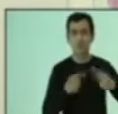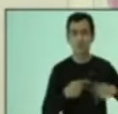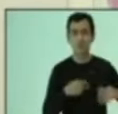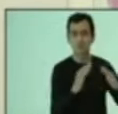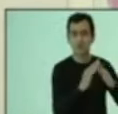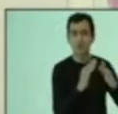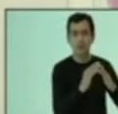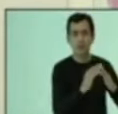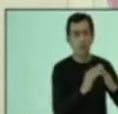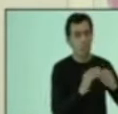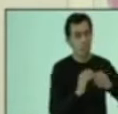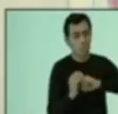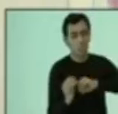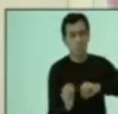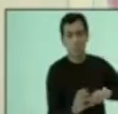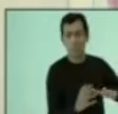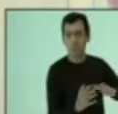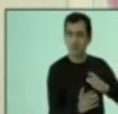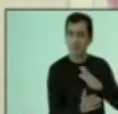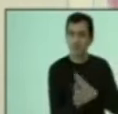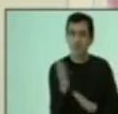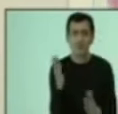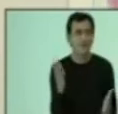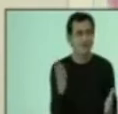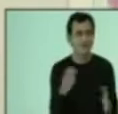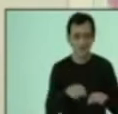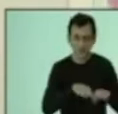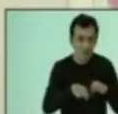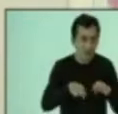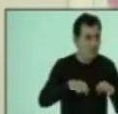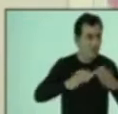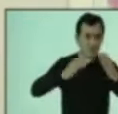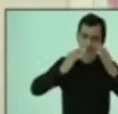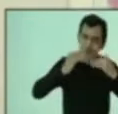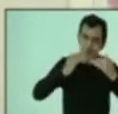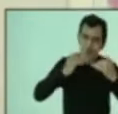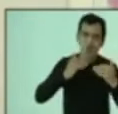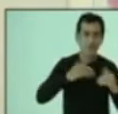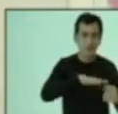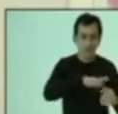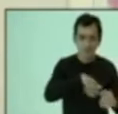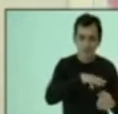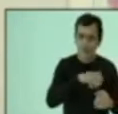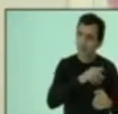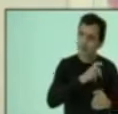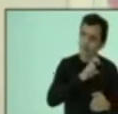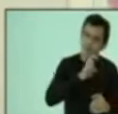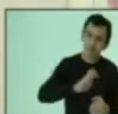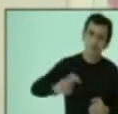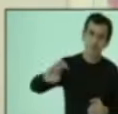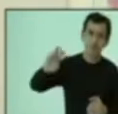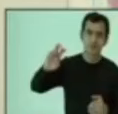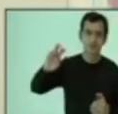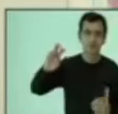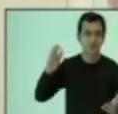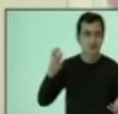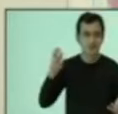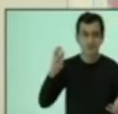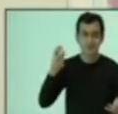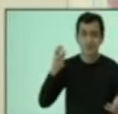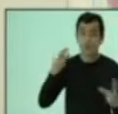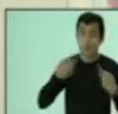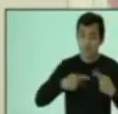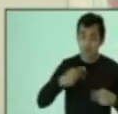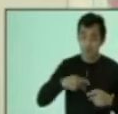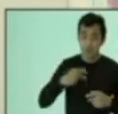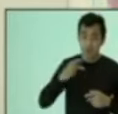buscar mejores fuentes de empleo, mejor calidad de vida. Y se nota, ya que las personas que se van mandan